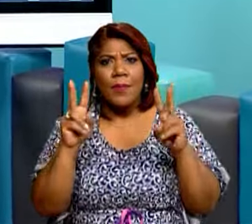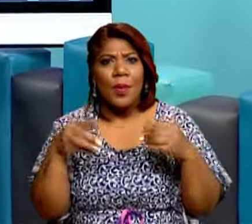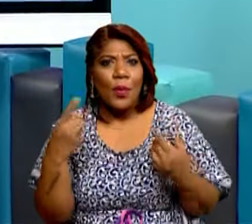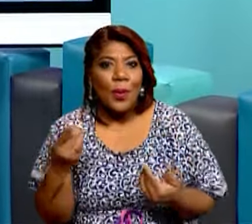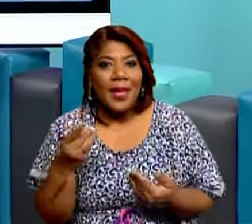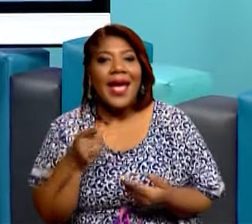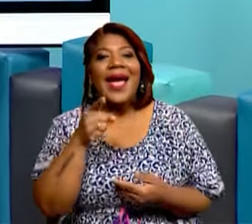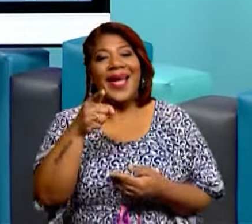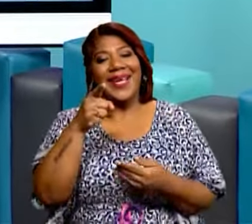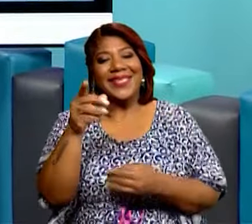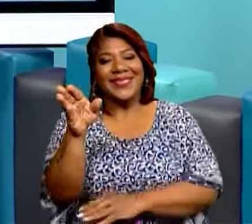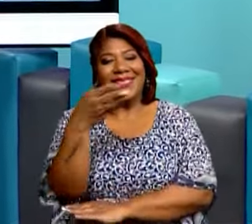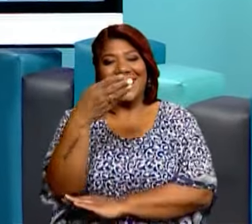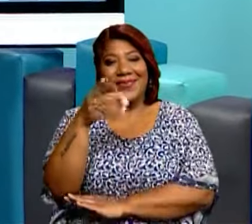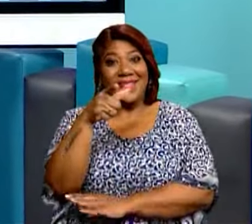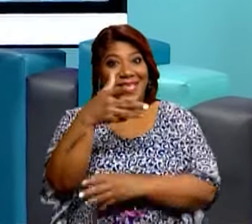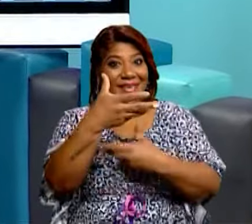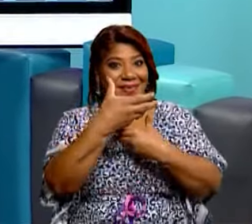bien.